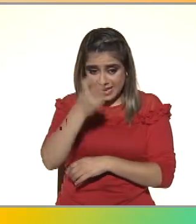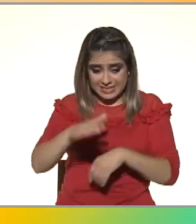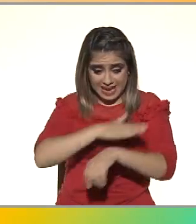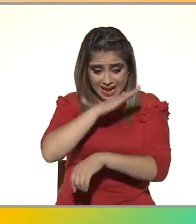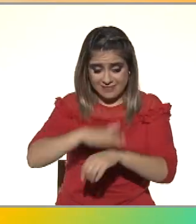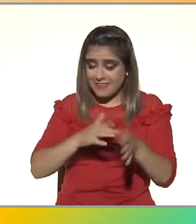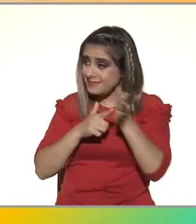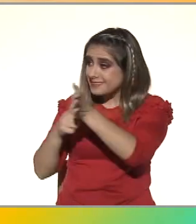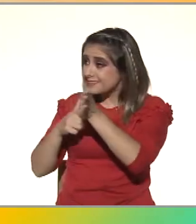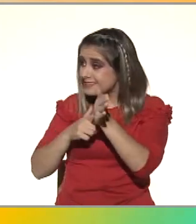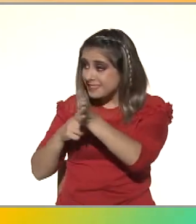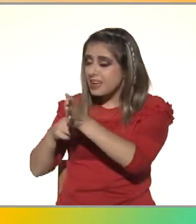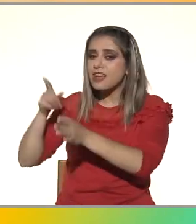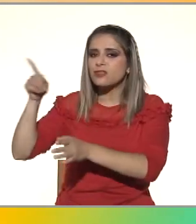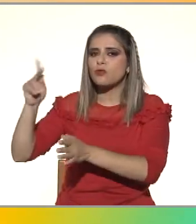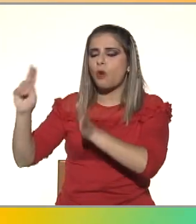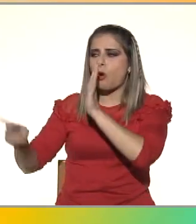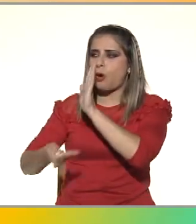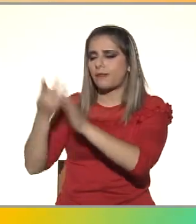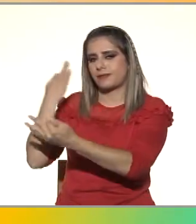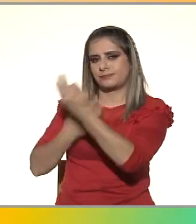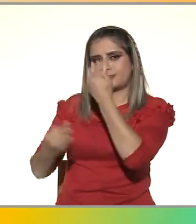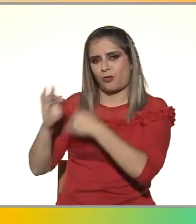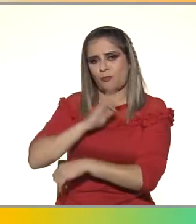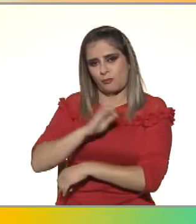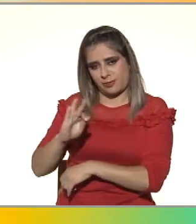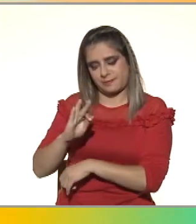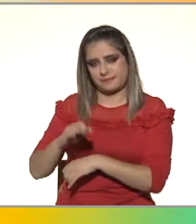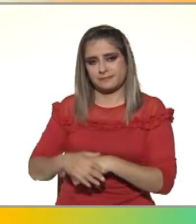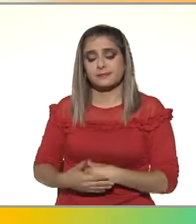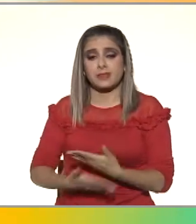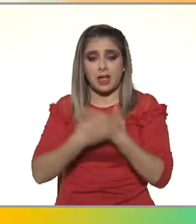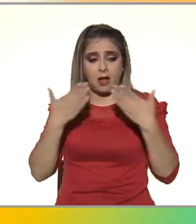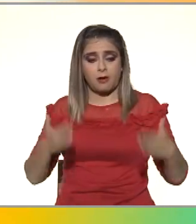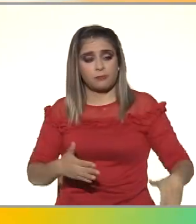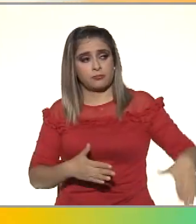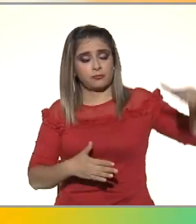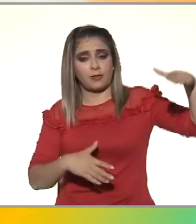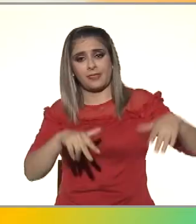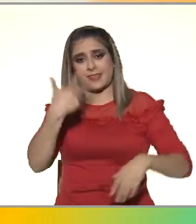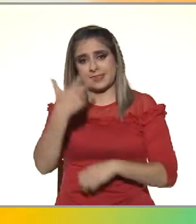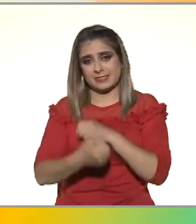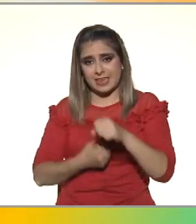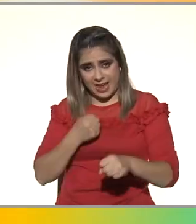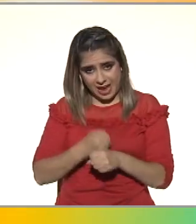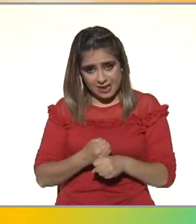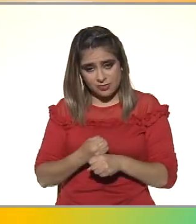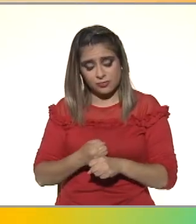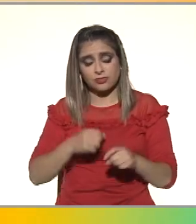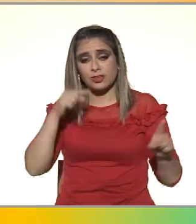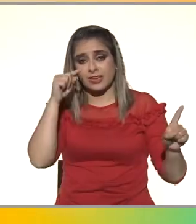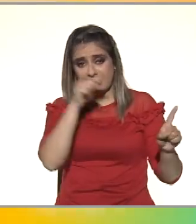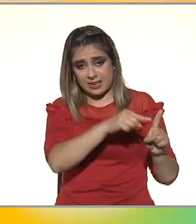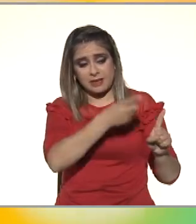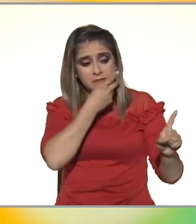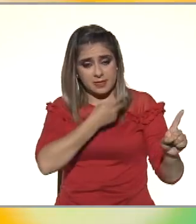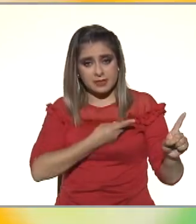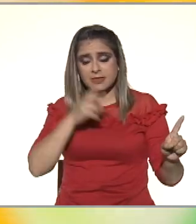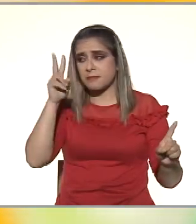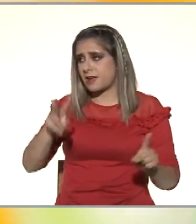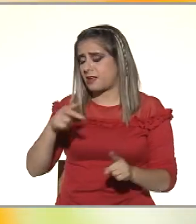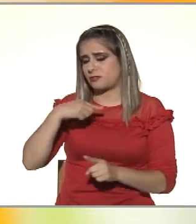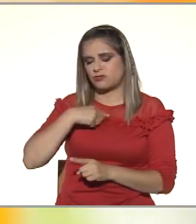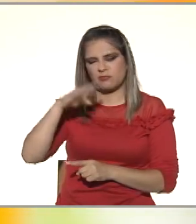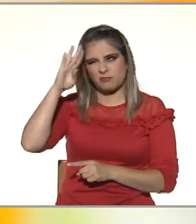manera regresarían. Ahora ella tiene 13 años y me dice que ella no